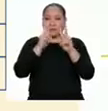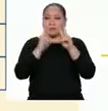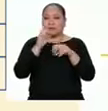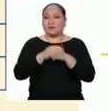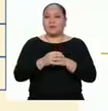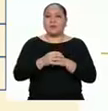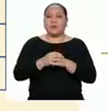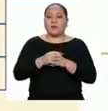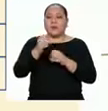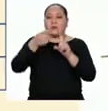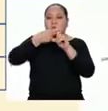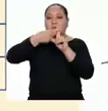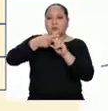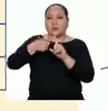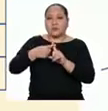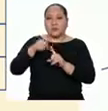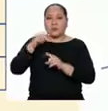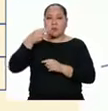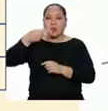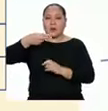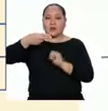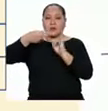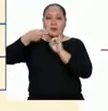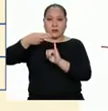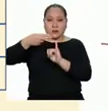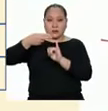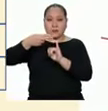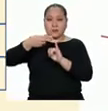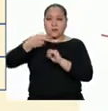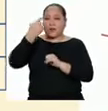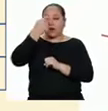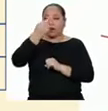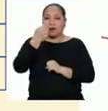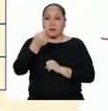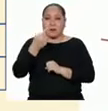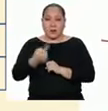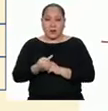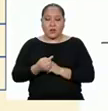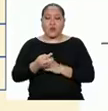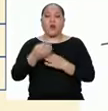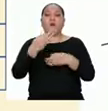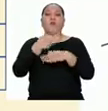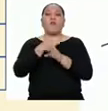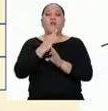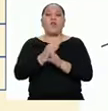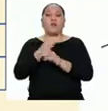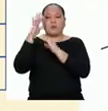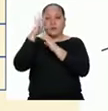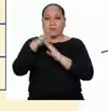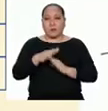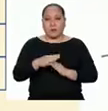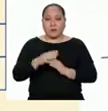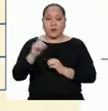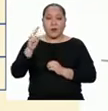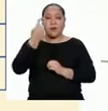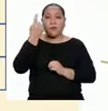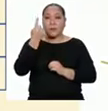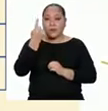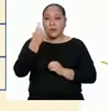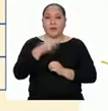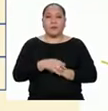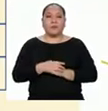de la frecuencia relativa de cada valor de la variable tipo de discriminación. Para el primer